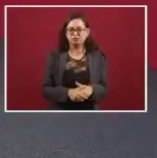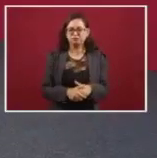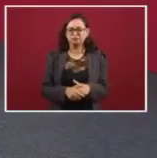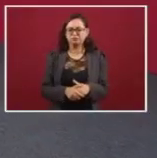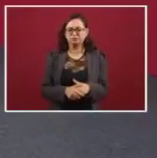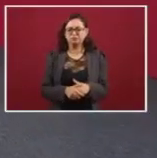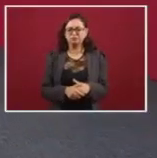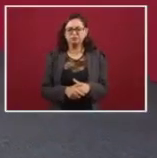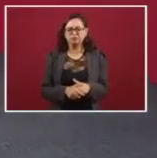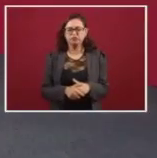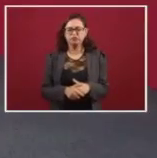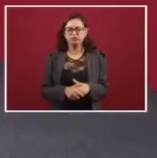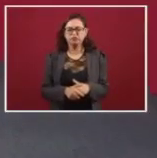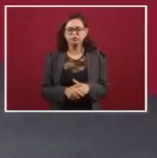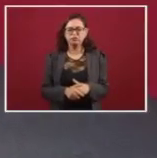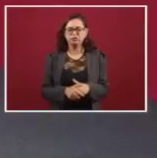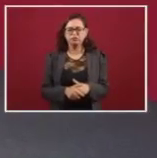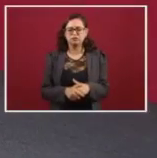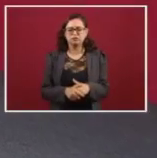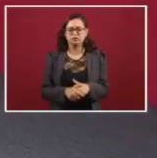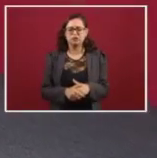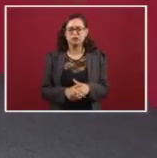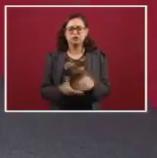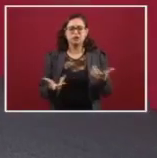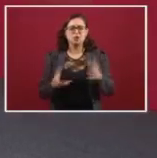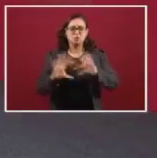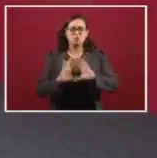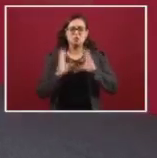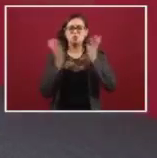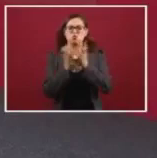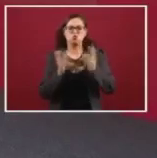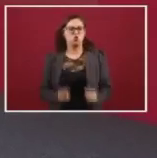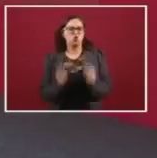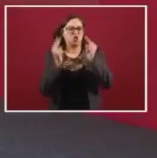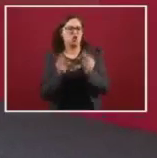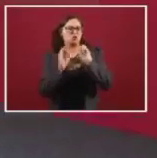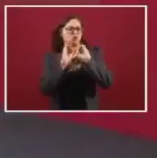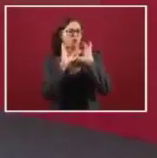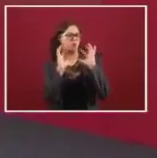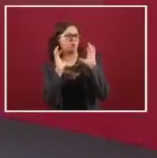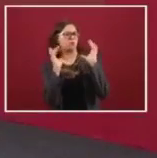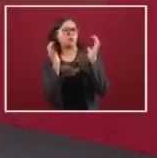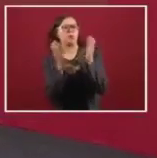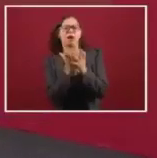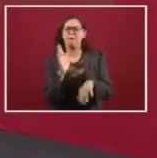y que la globalidad era la panacea